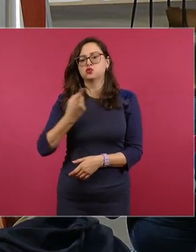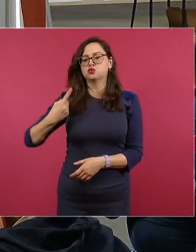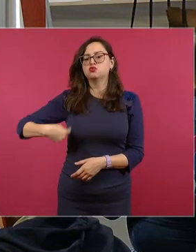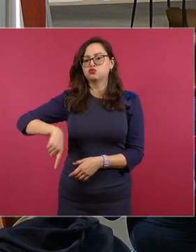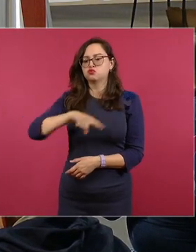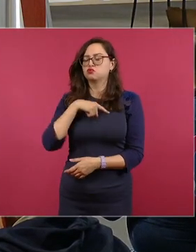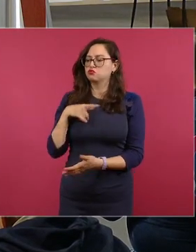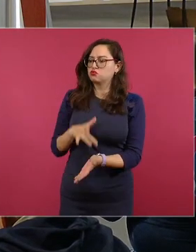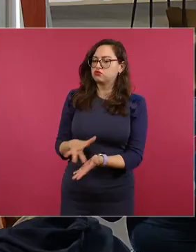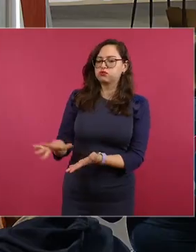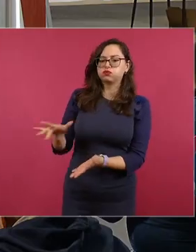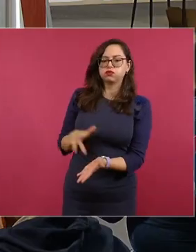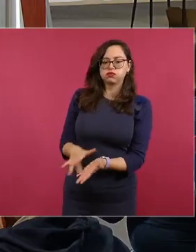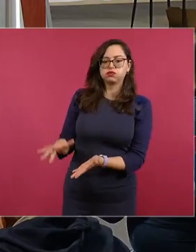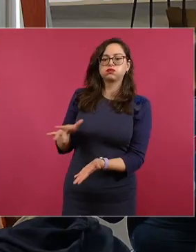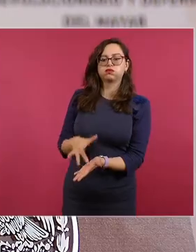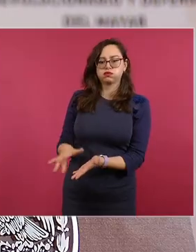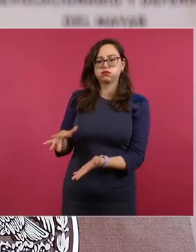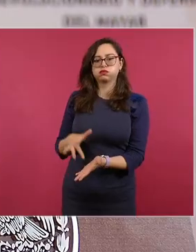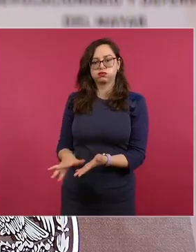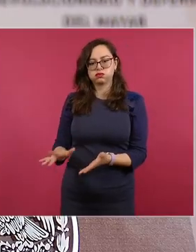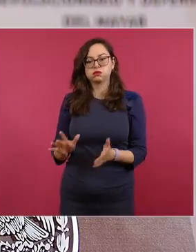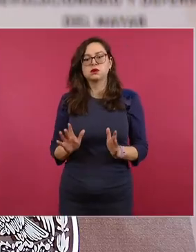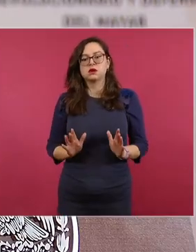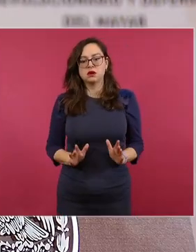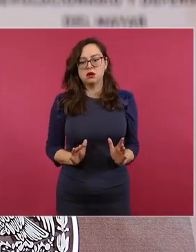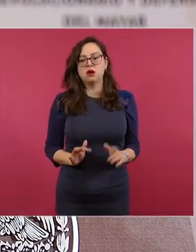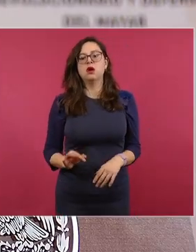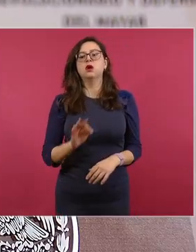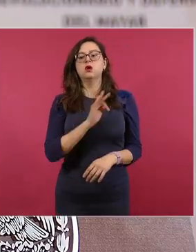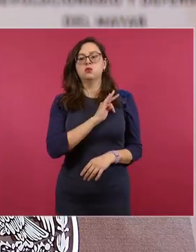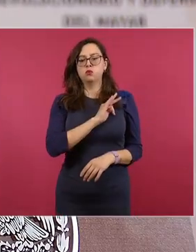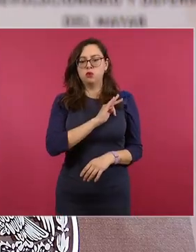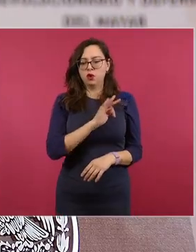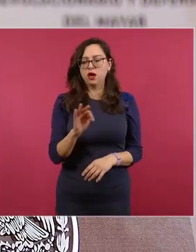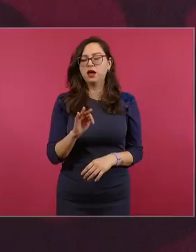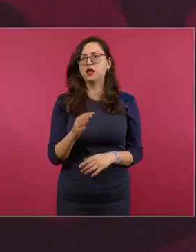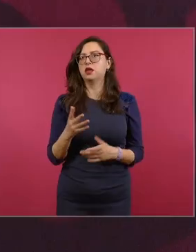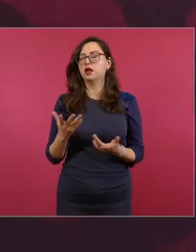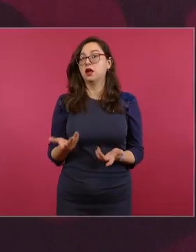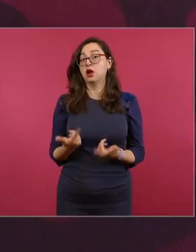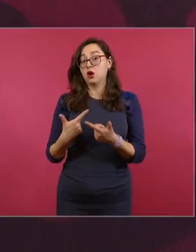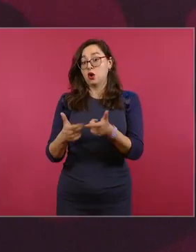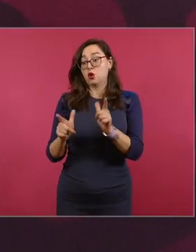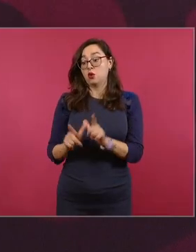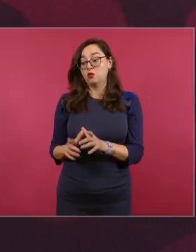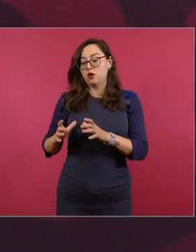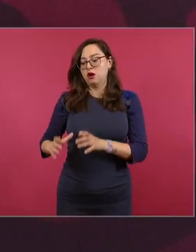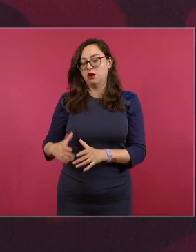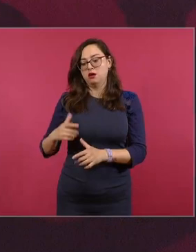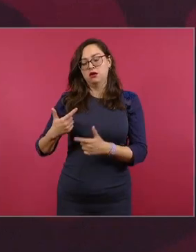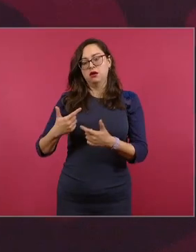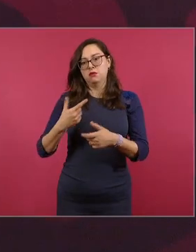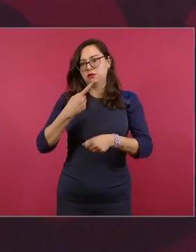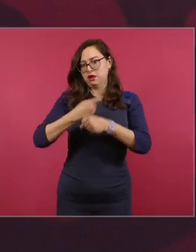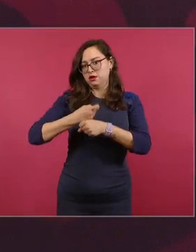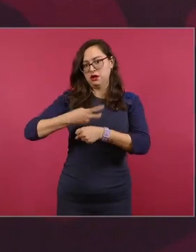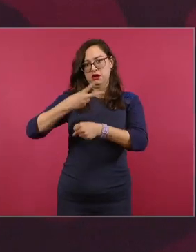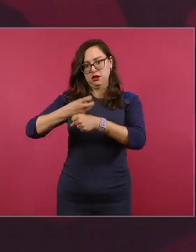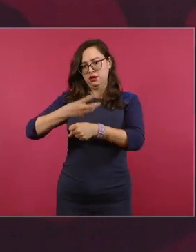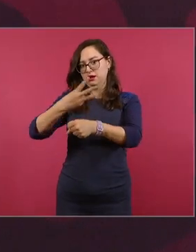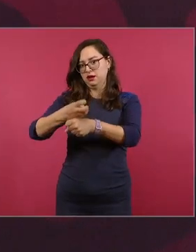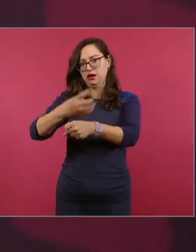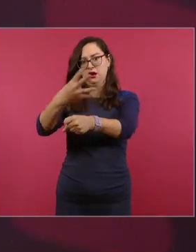económicamente. Vamos por bloques, llevamos como 3 o 4 bloques